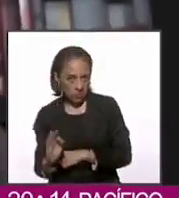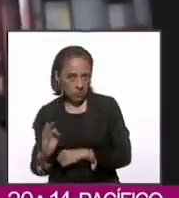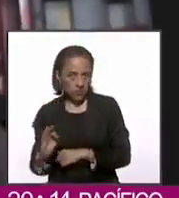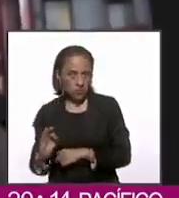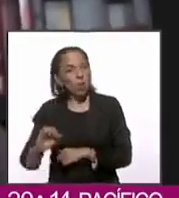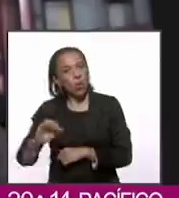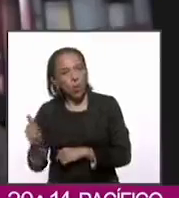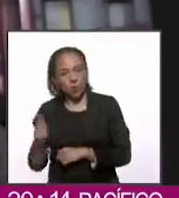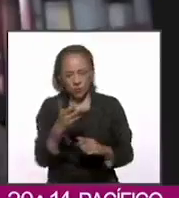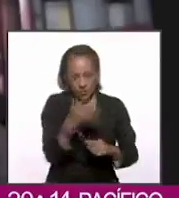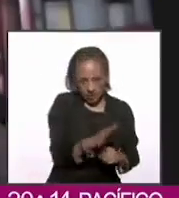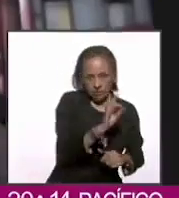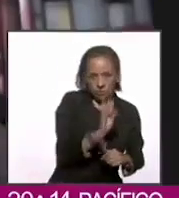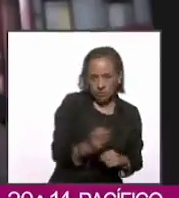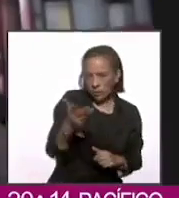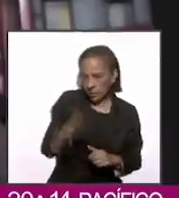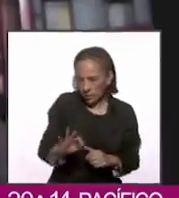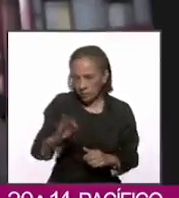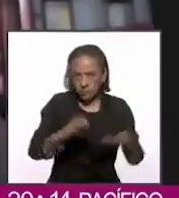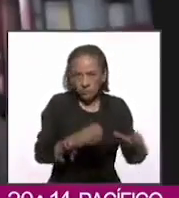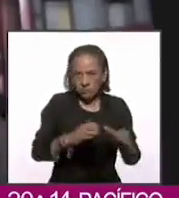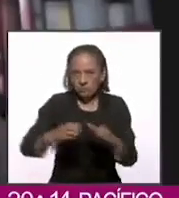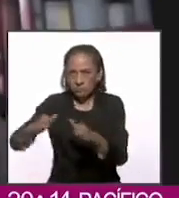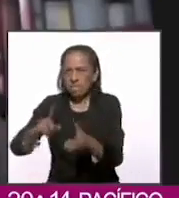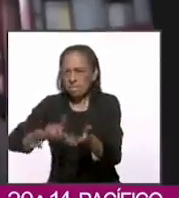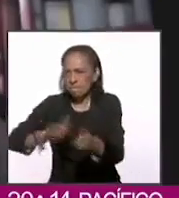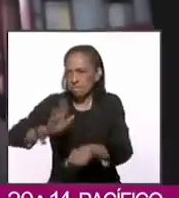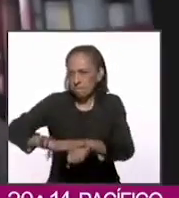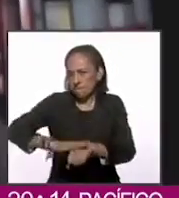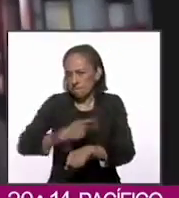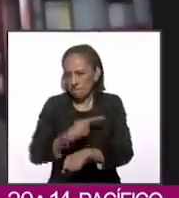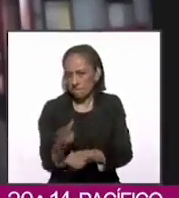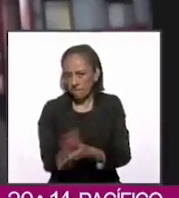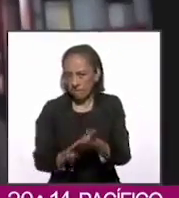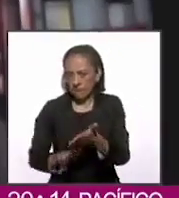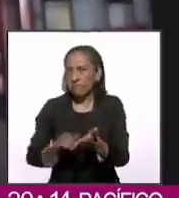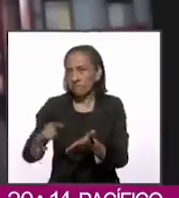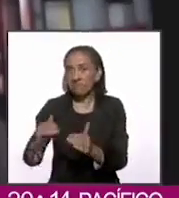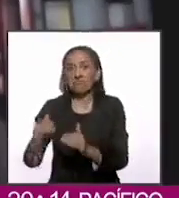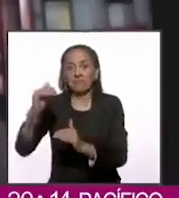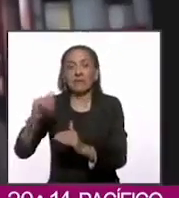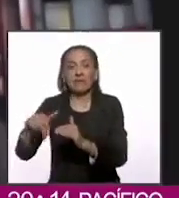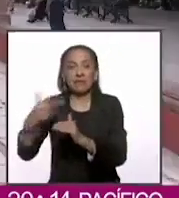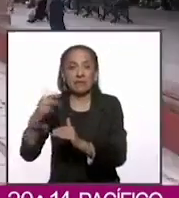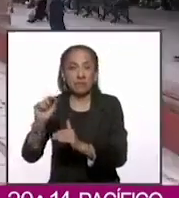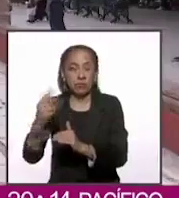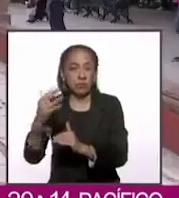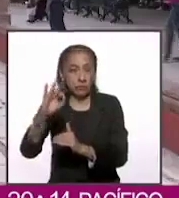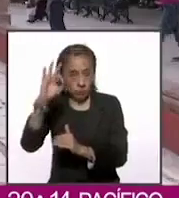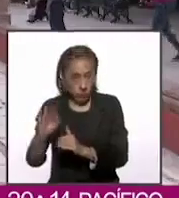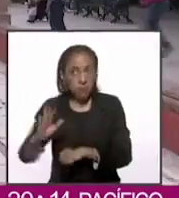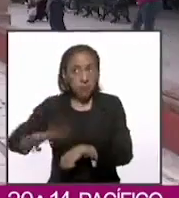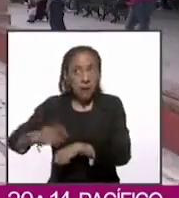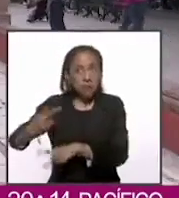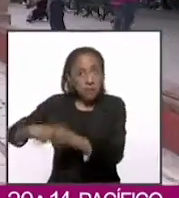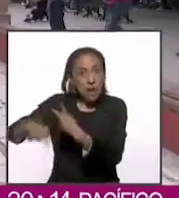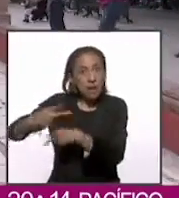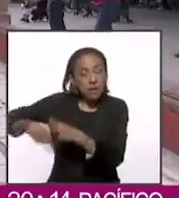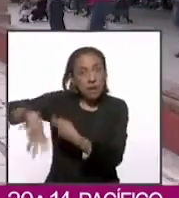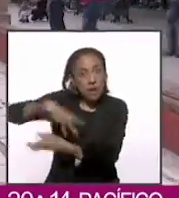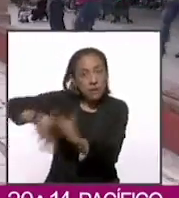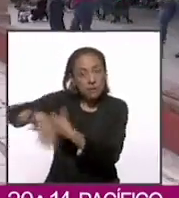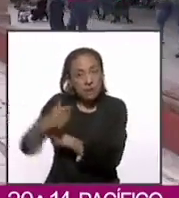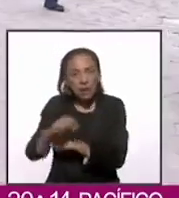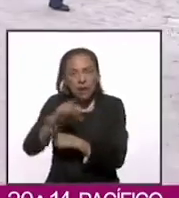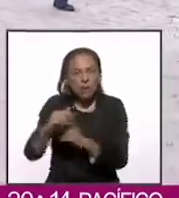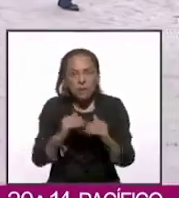de 10% más pobre de los hogares tuvo un incremento de 13.5% en su ingreso y así nos vamos hasta el 10%